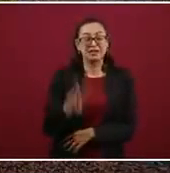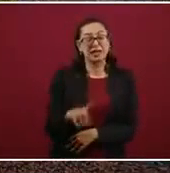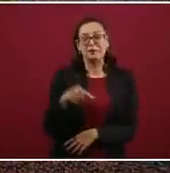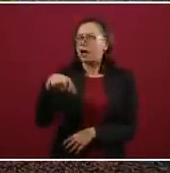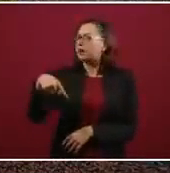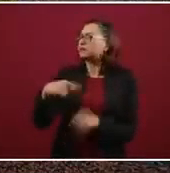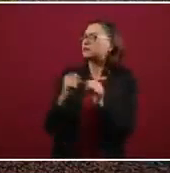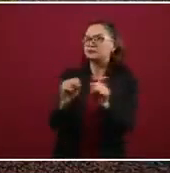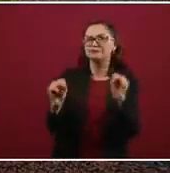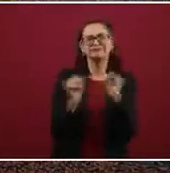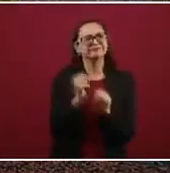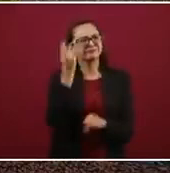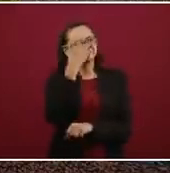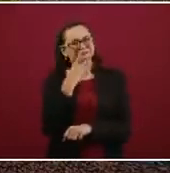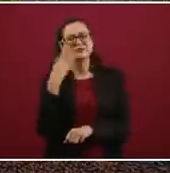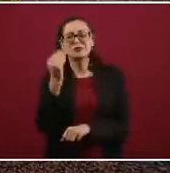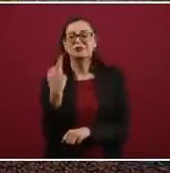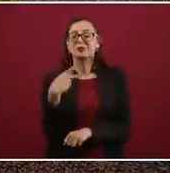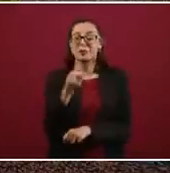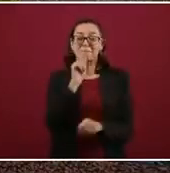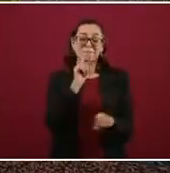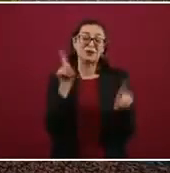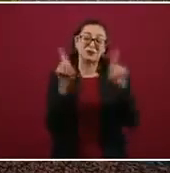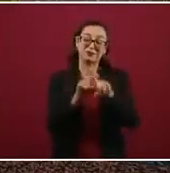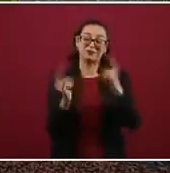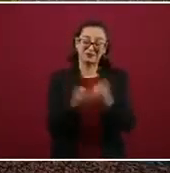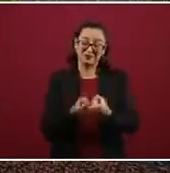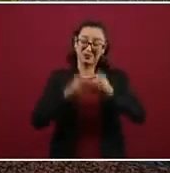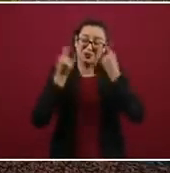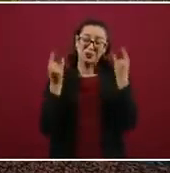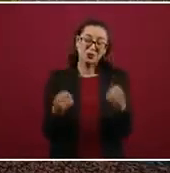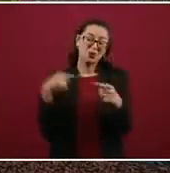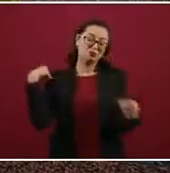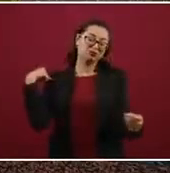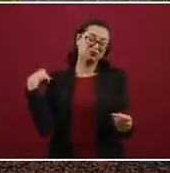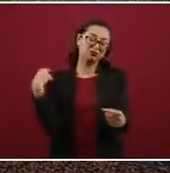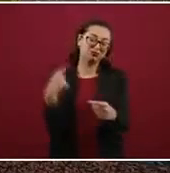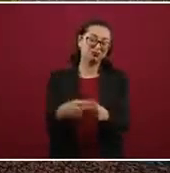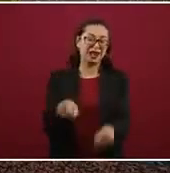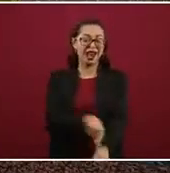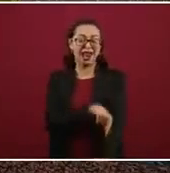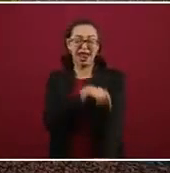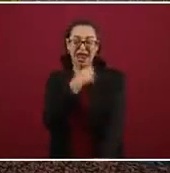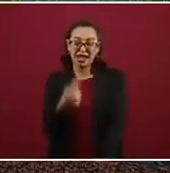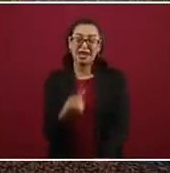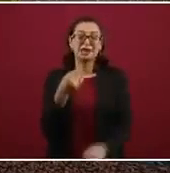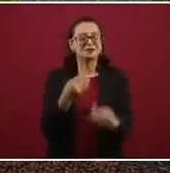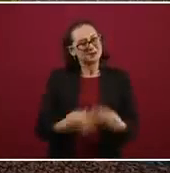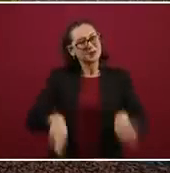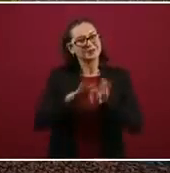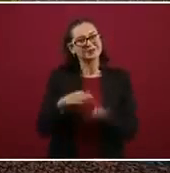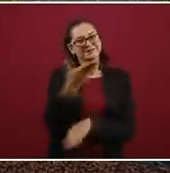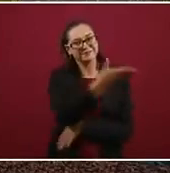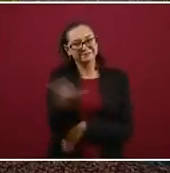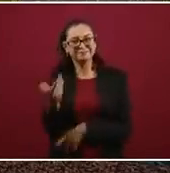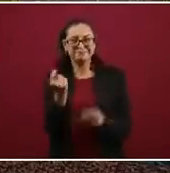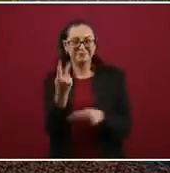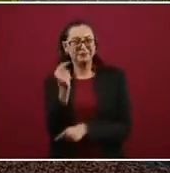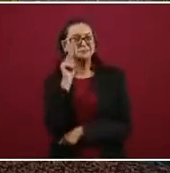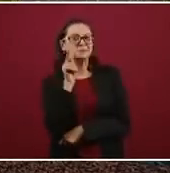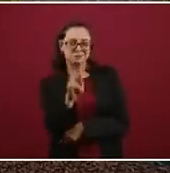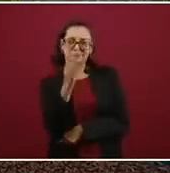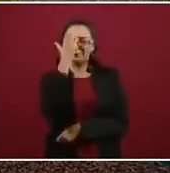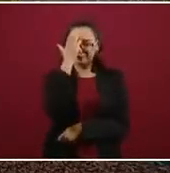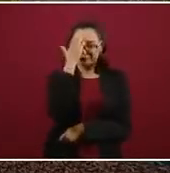es hermoso, sino que tiene una larga e interesante historia que vale la pena que nuestros televidentes conozcan también esta